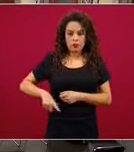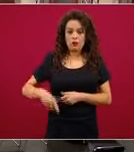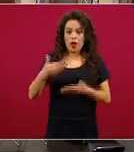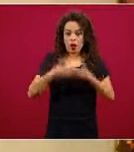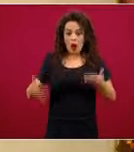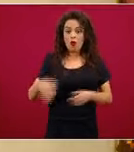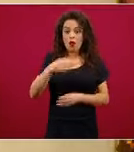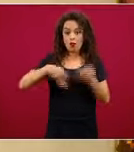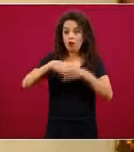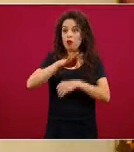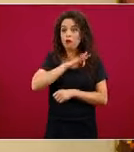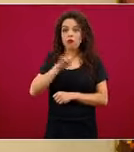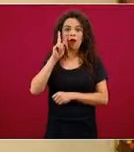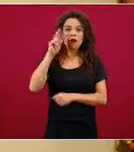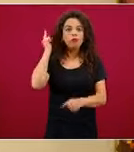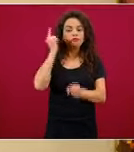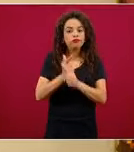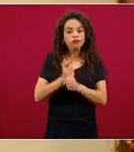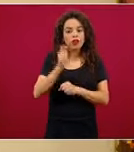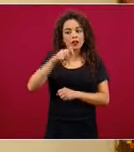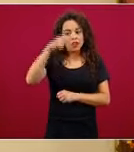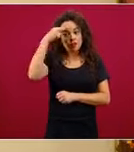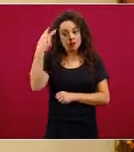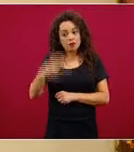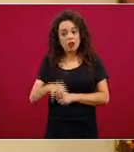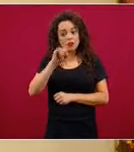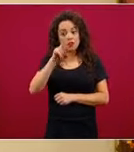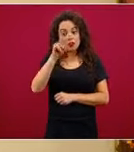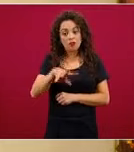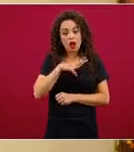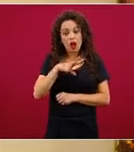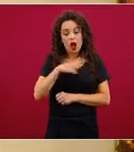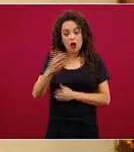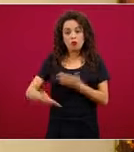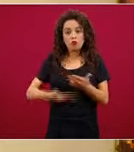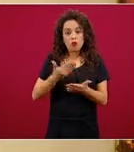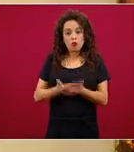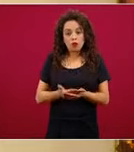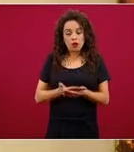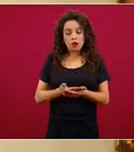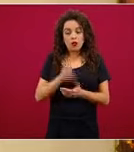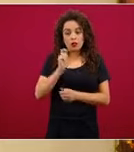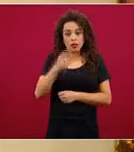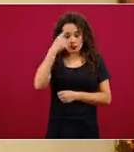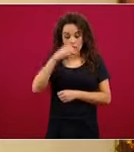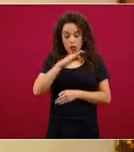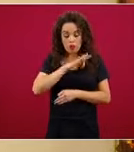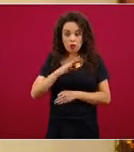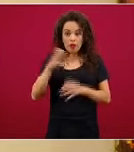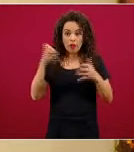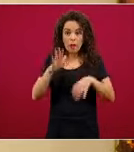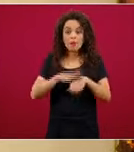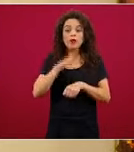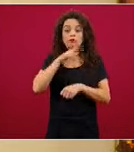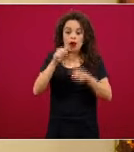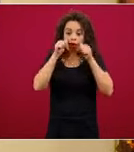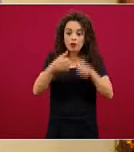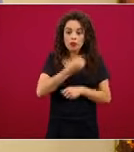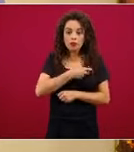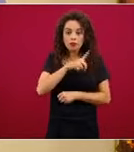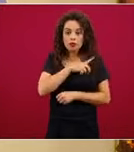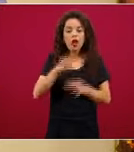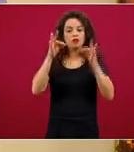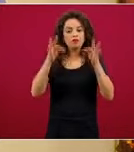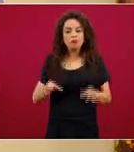México está en línea de lo que se propone hacer México para tener una mejor atención en salud, un